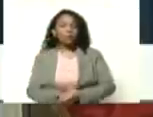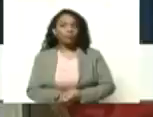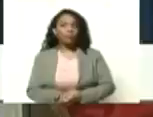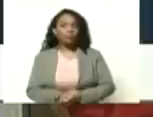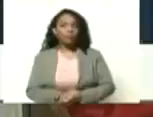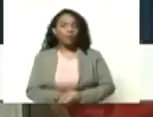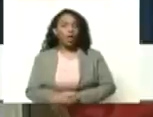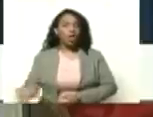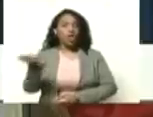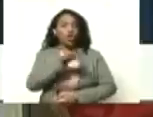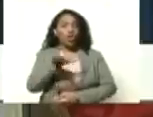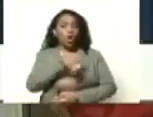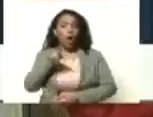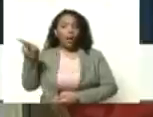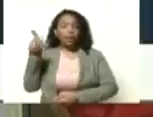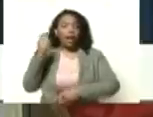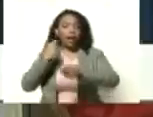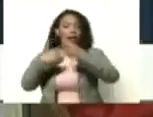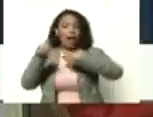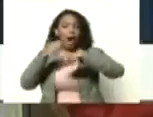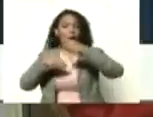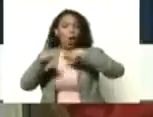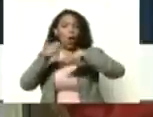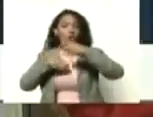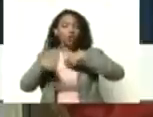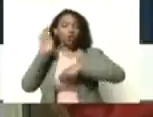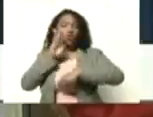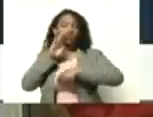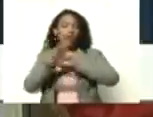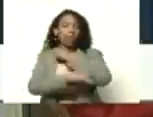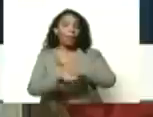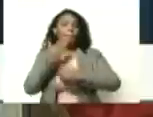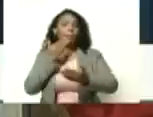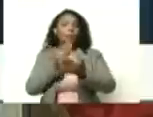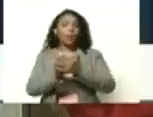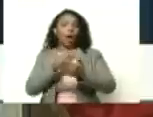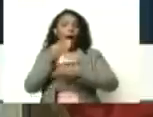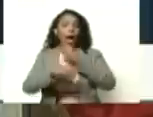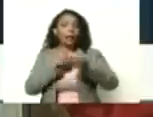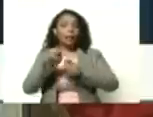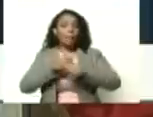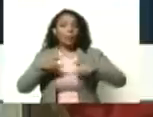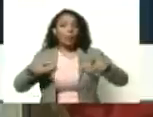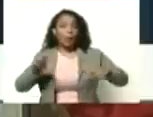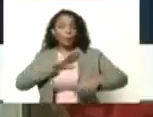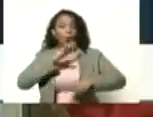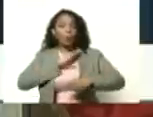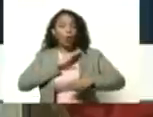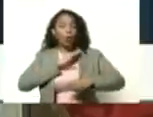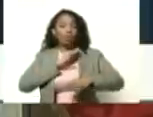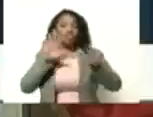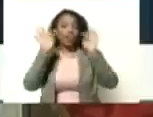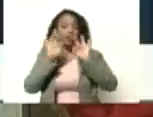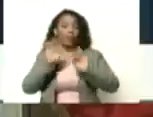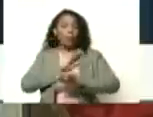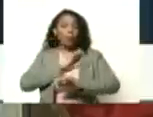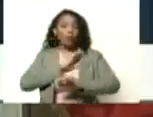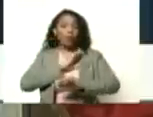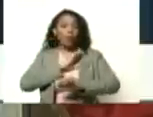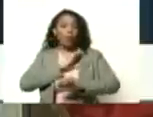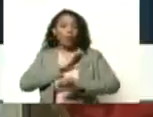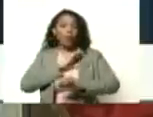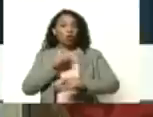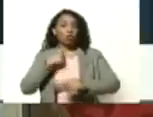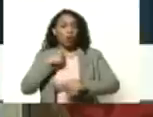todo este negociado tinglado de corrupción le permitió incrementar su patrimonio de forma desproporcionada de